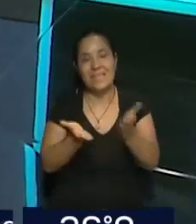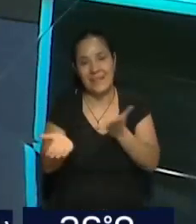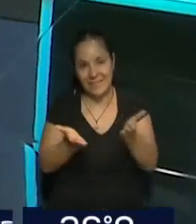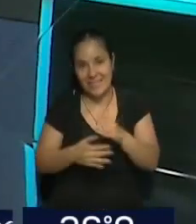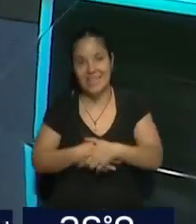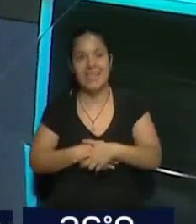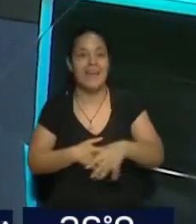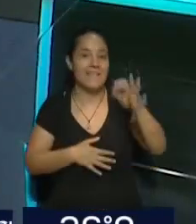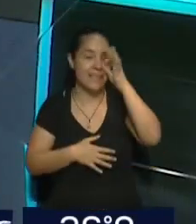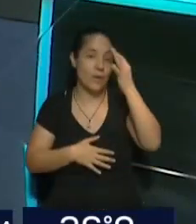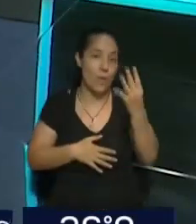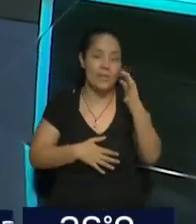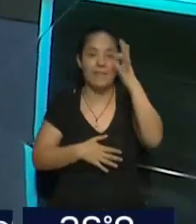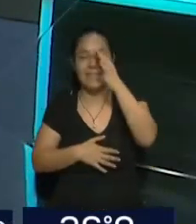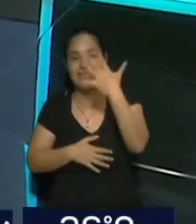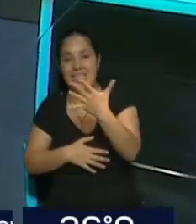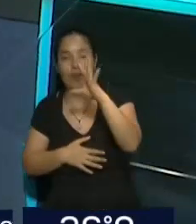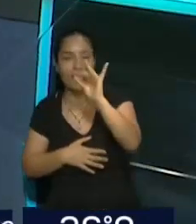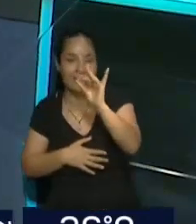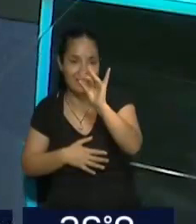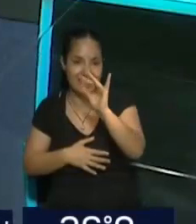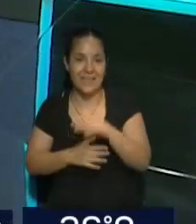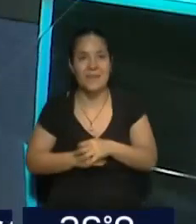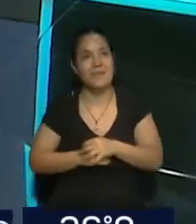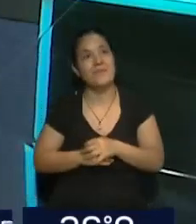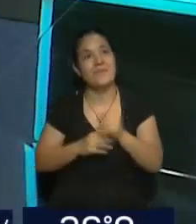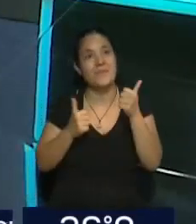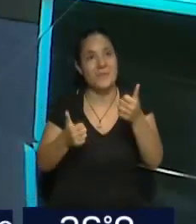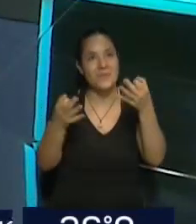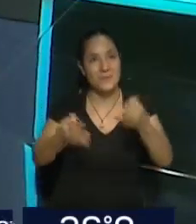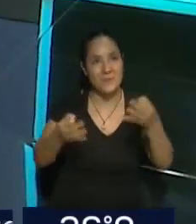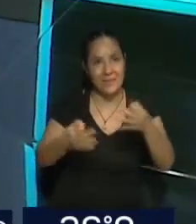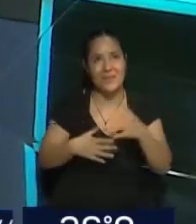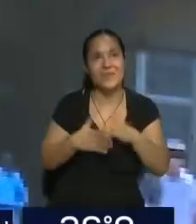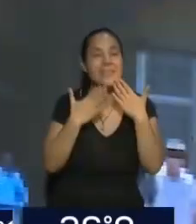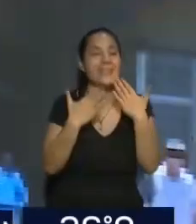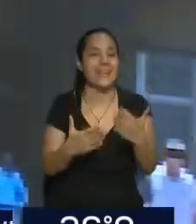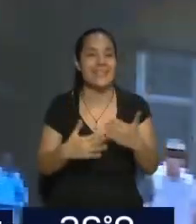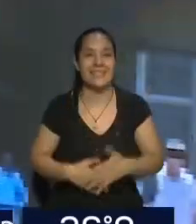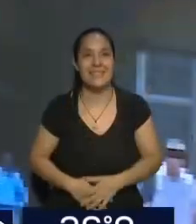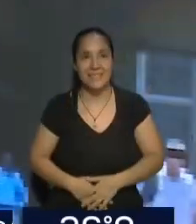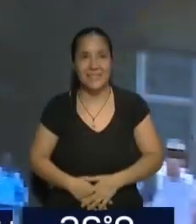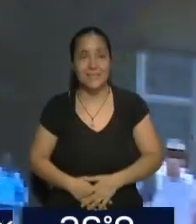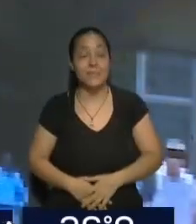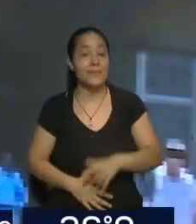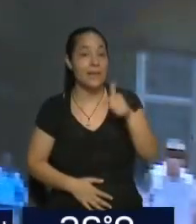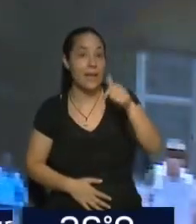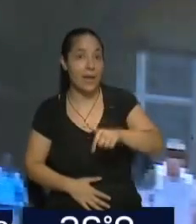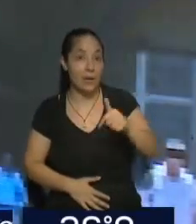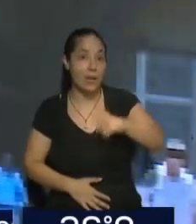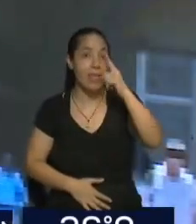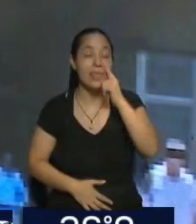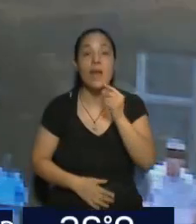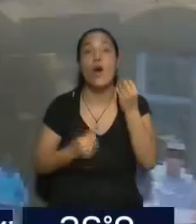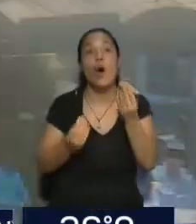este 24 y 25 de diciembre. Que viene muy bien, así que bueno, gracias Seba. A ustedes. ¿Quieren ver cómo está esta jornada?